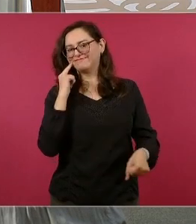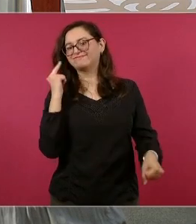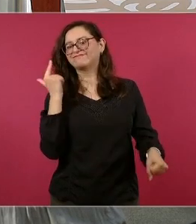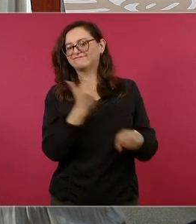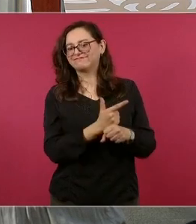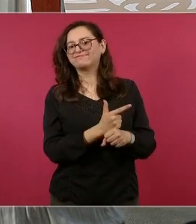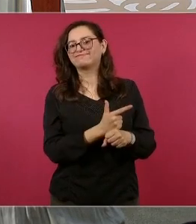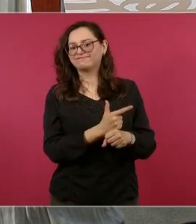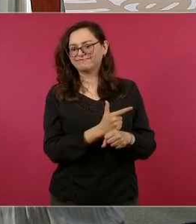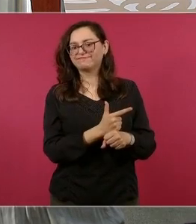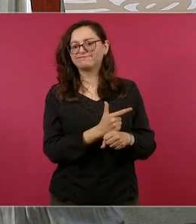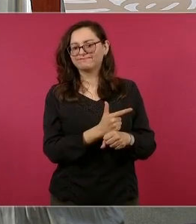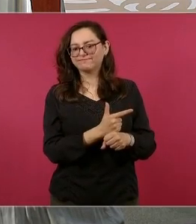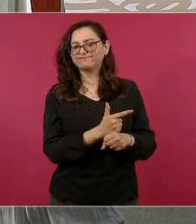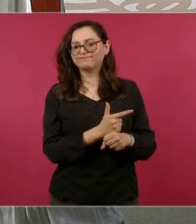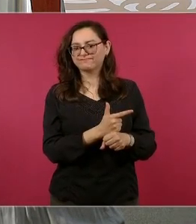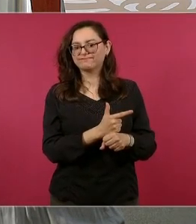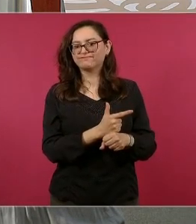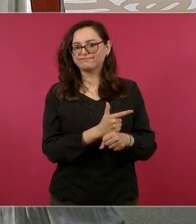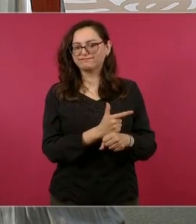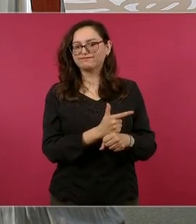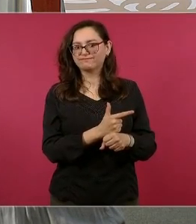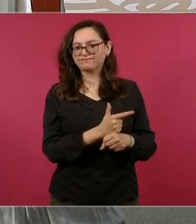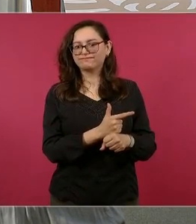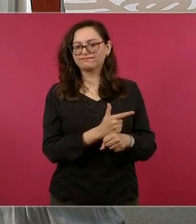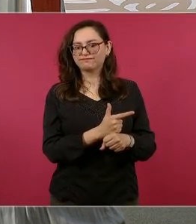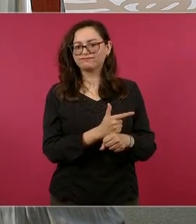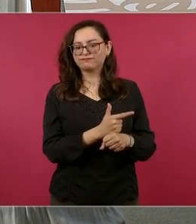O sea, no es el